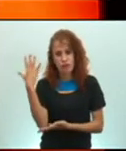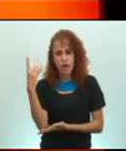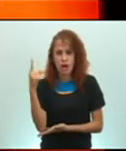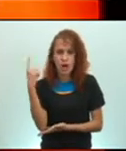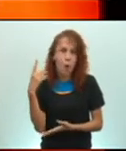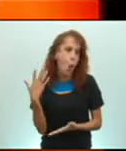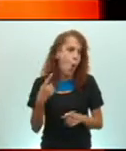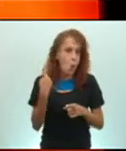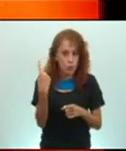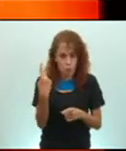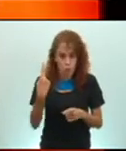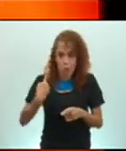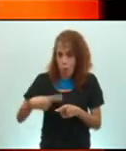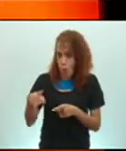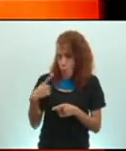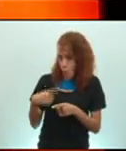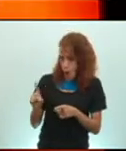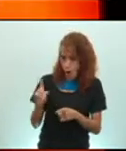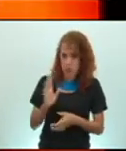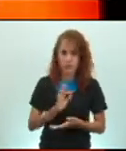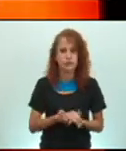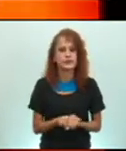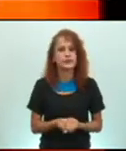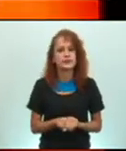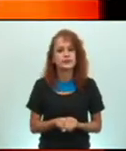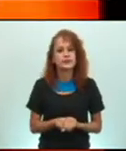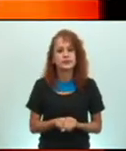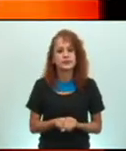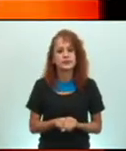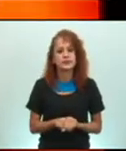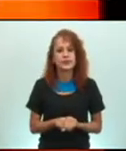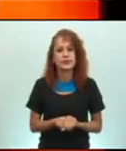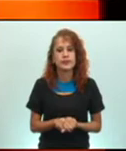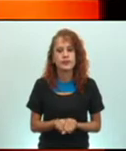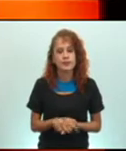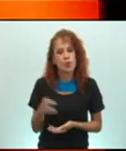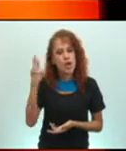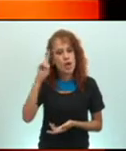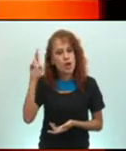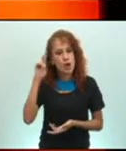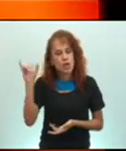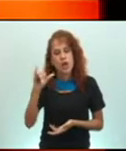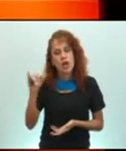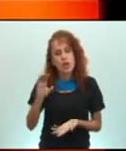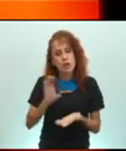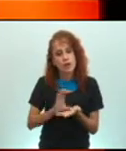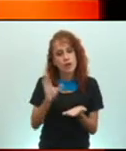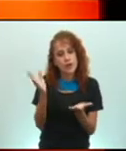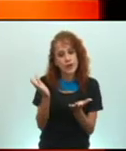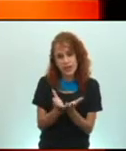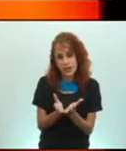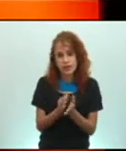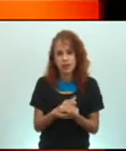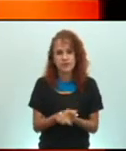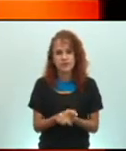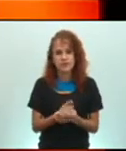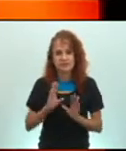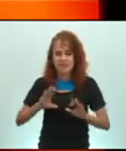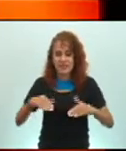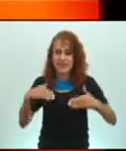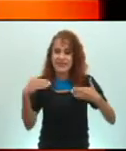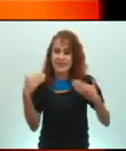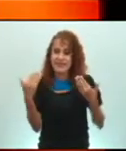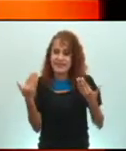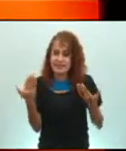de uno o varios huracanes. Vamos a recordar entonces, como aparece en su libro de texto y elementos que ya ustedes conocen,